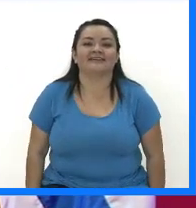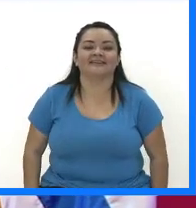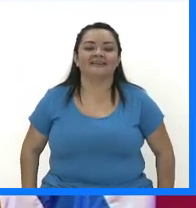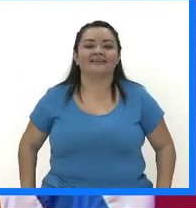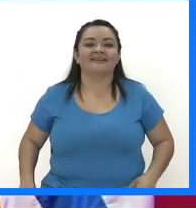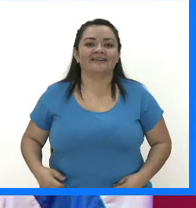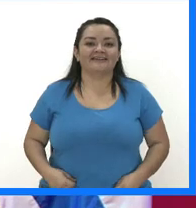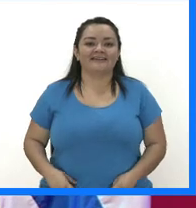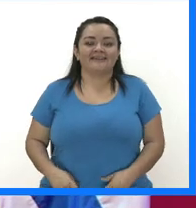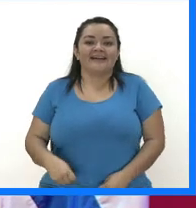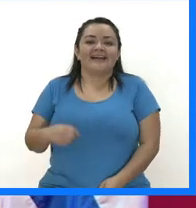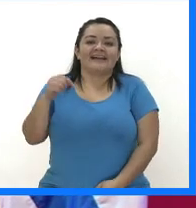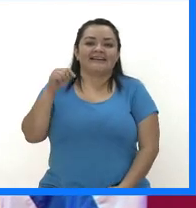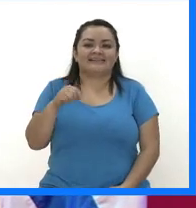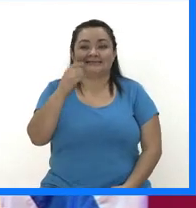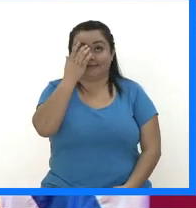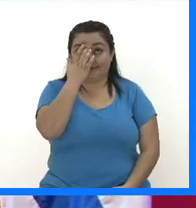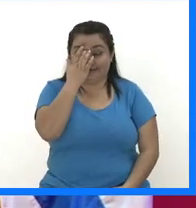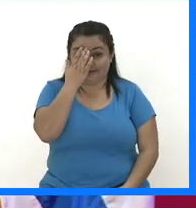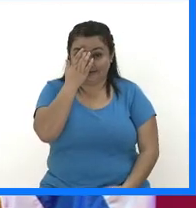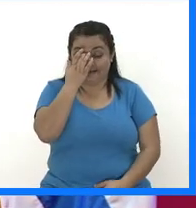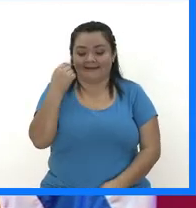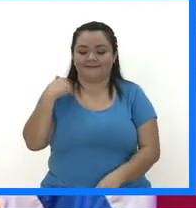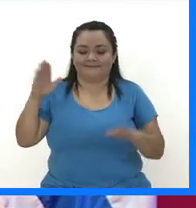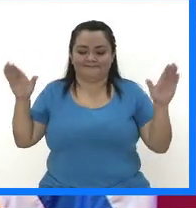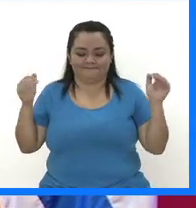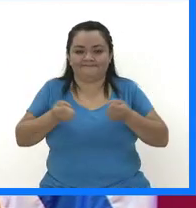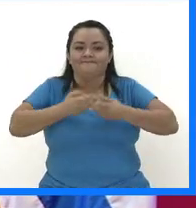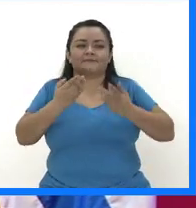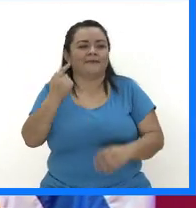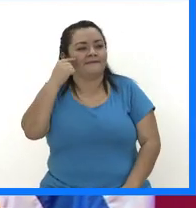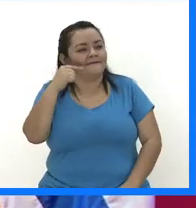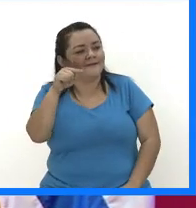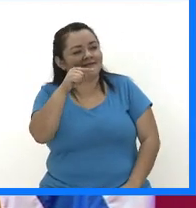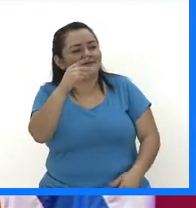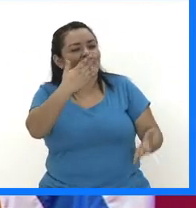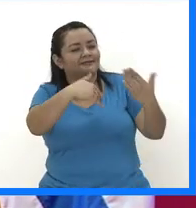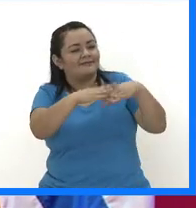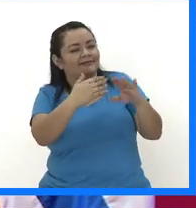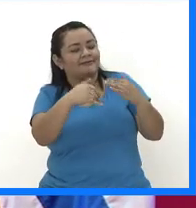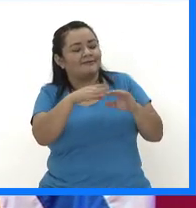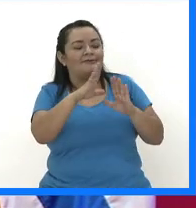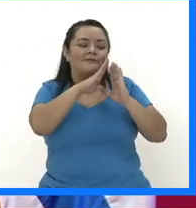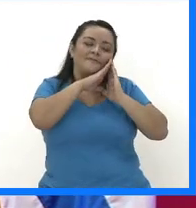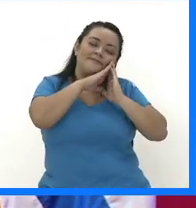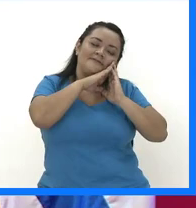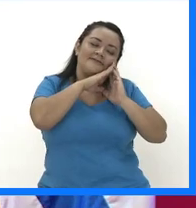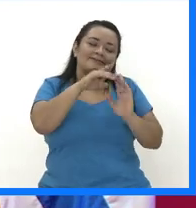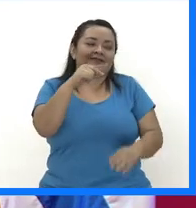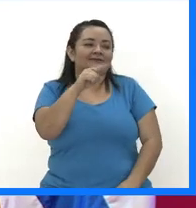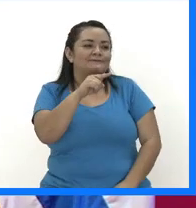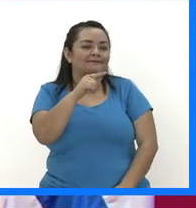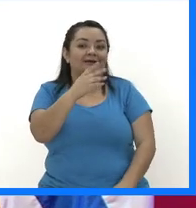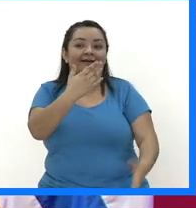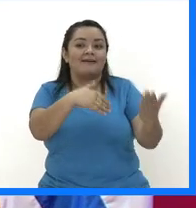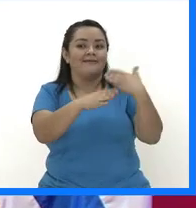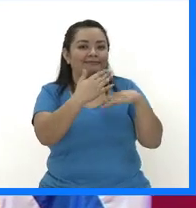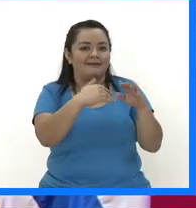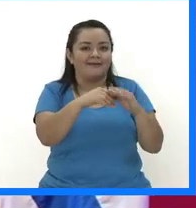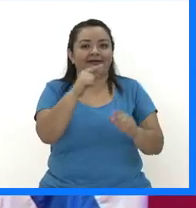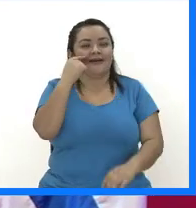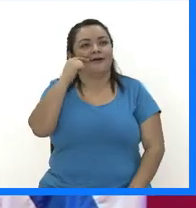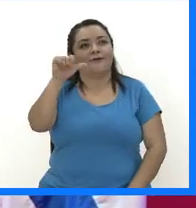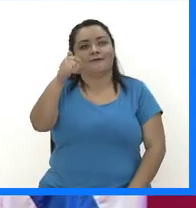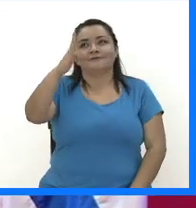esta tarde en la cumbre casi las he tenido desde aquí veo el mar tan azul tan dormido que si fuera un mar bien sería